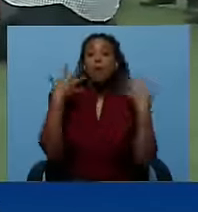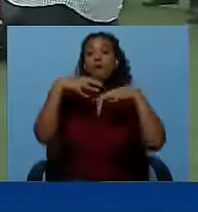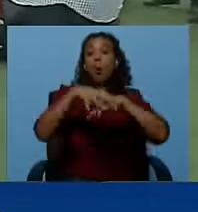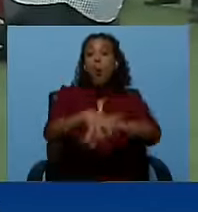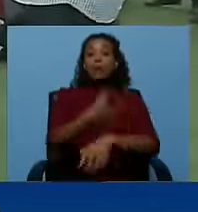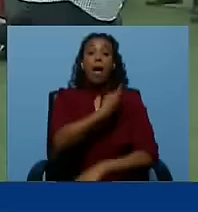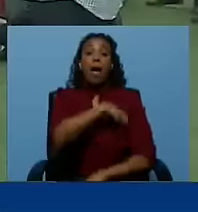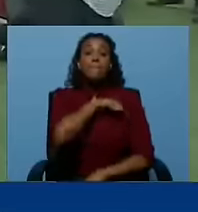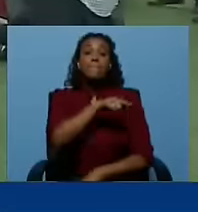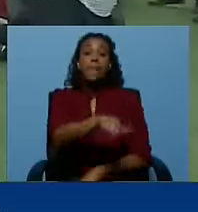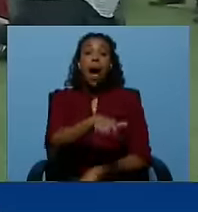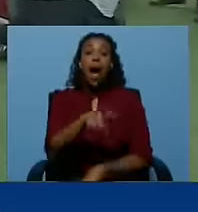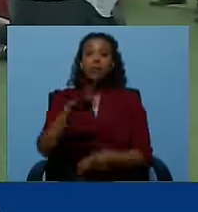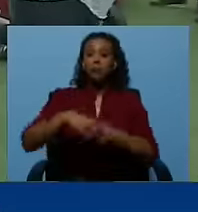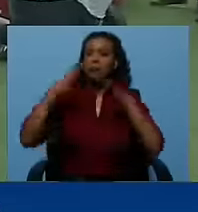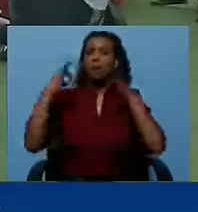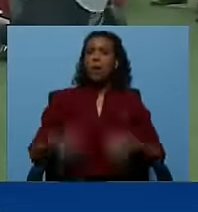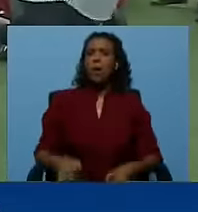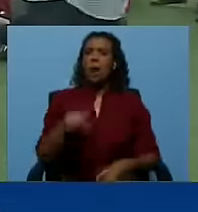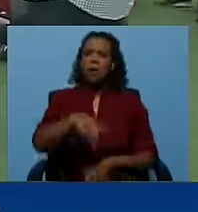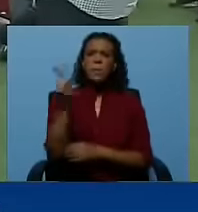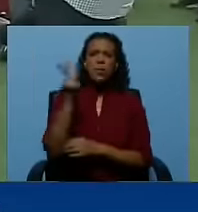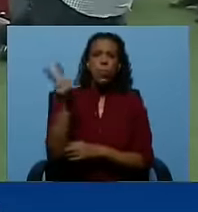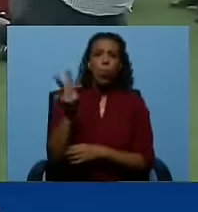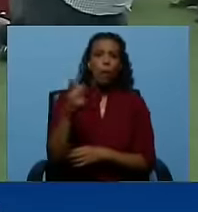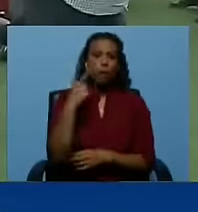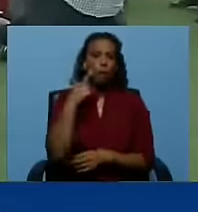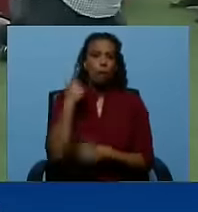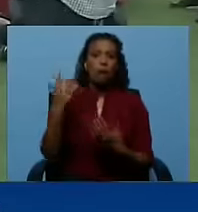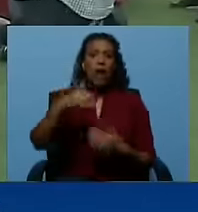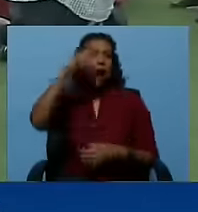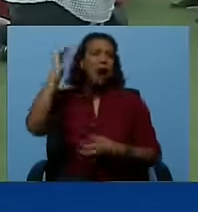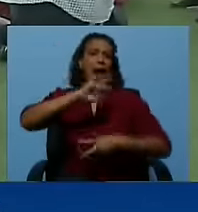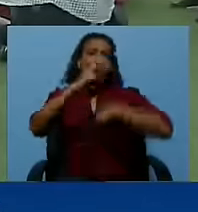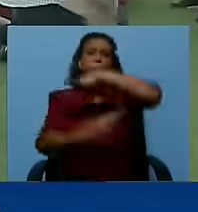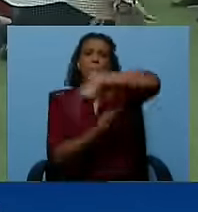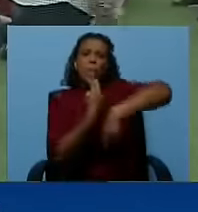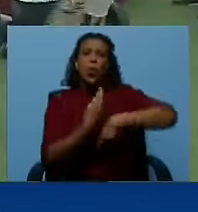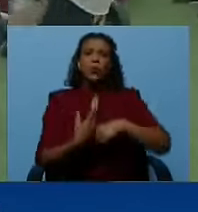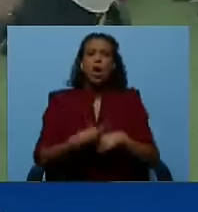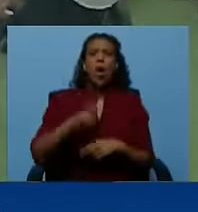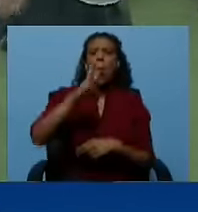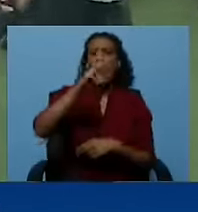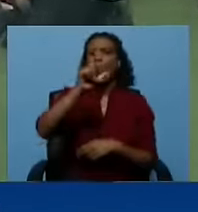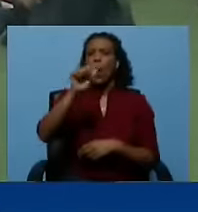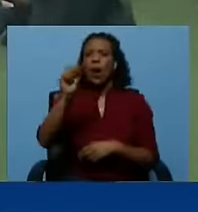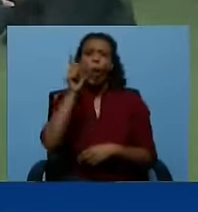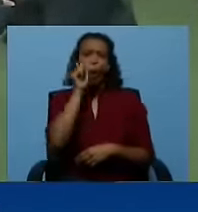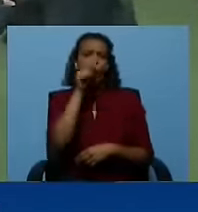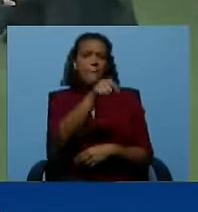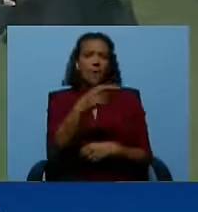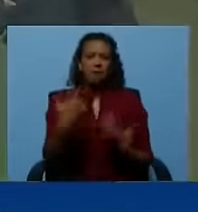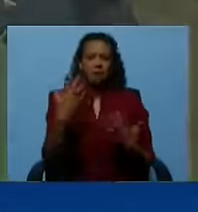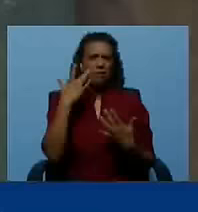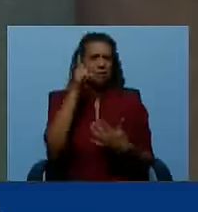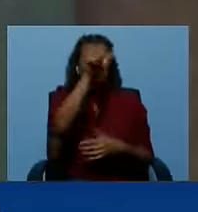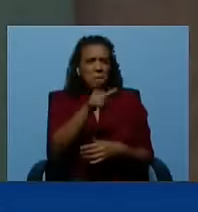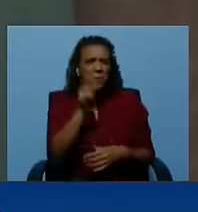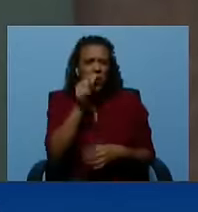en España ya es determinante en Venezuela. Ah, no, cayó la revolución porque habló Will Project. Will